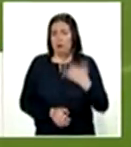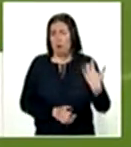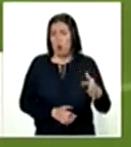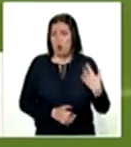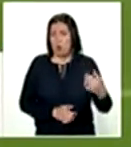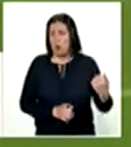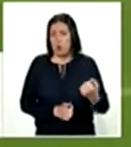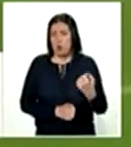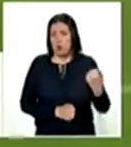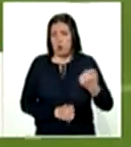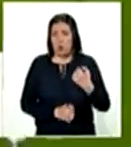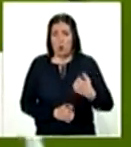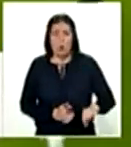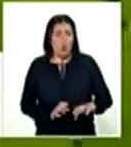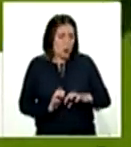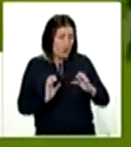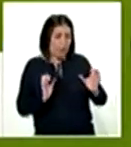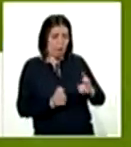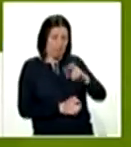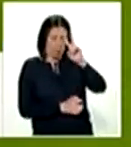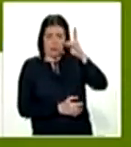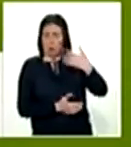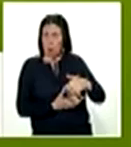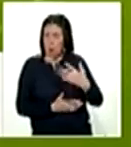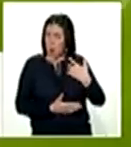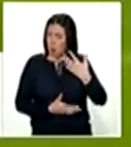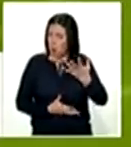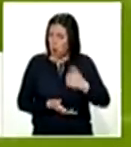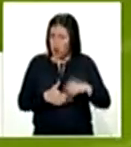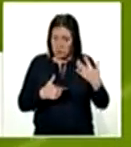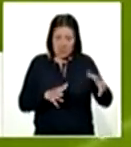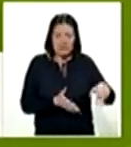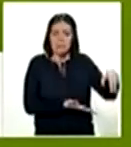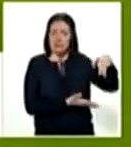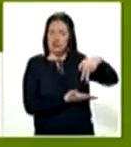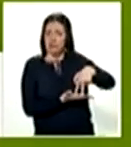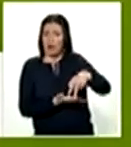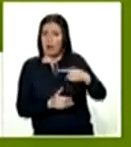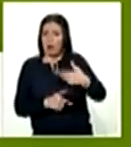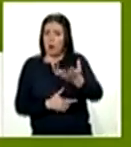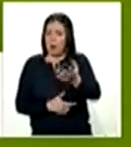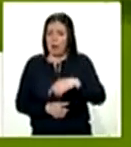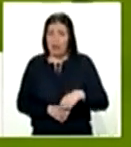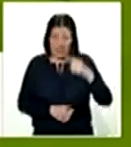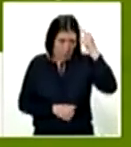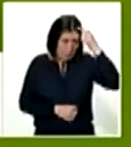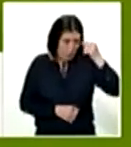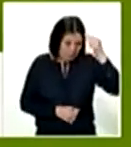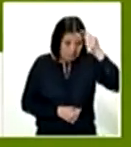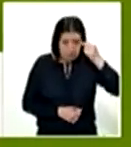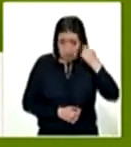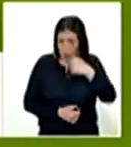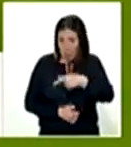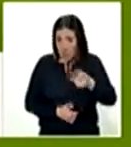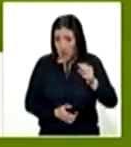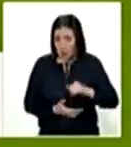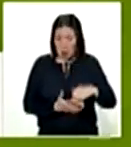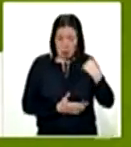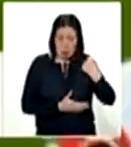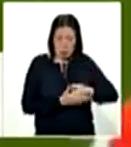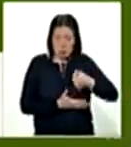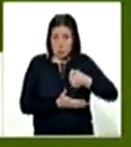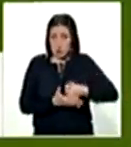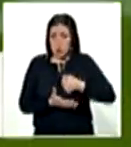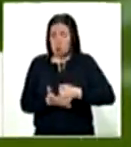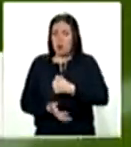De la blanquirroja, cual coloso se ha puesto de pie al conjuro de Paolo Guerrero, su aguerrido y tenaz